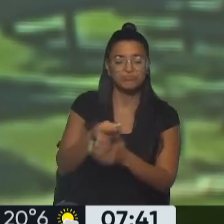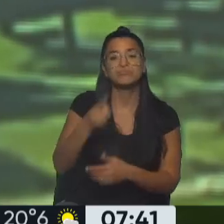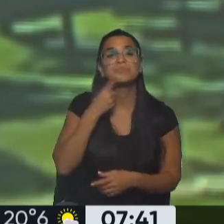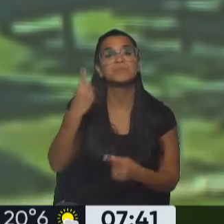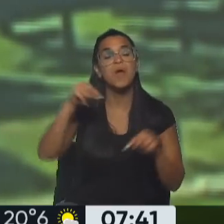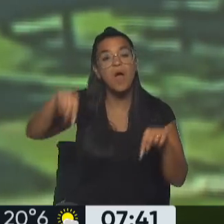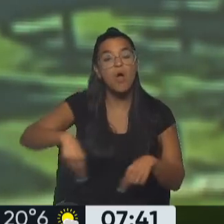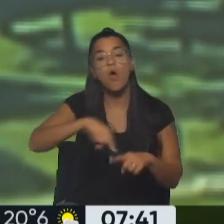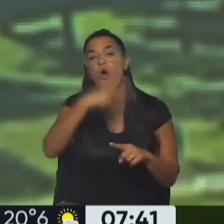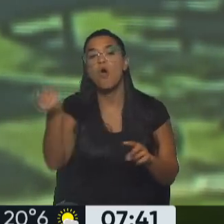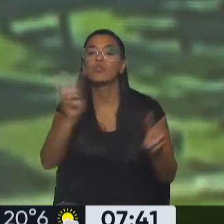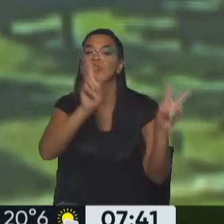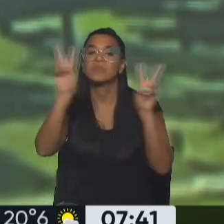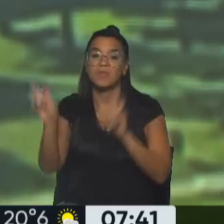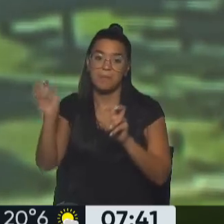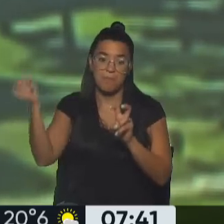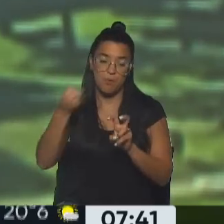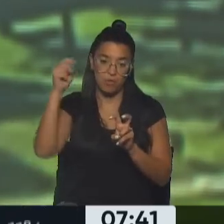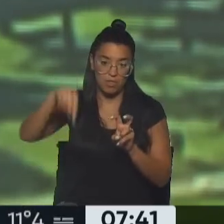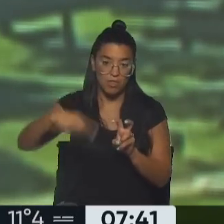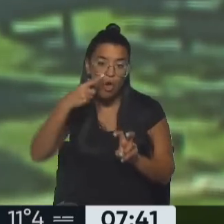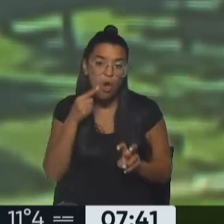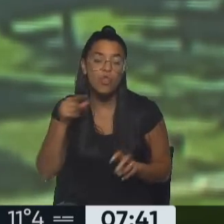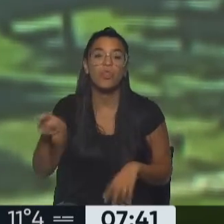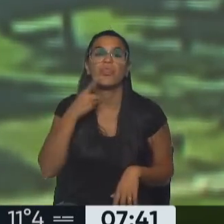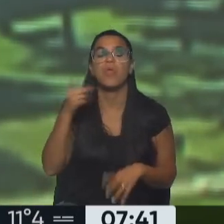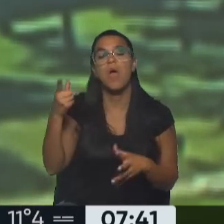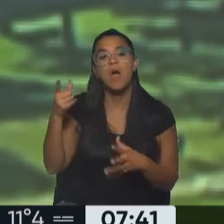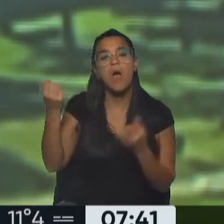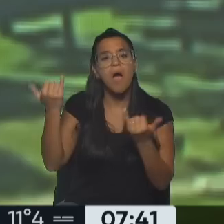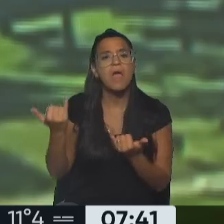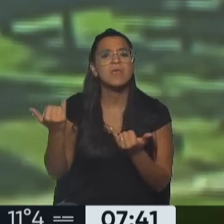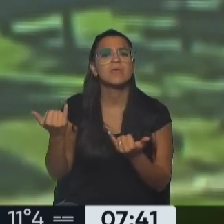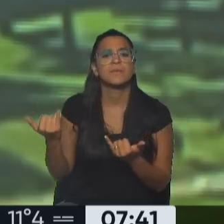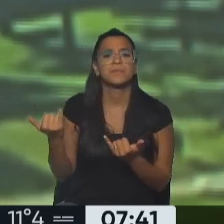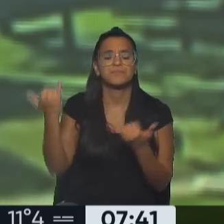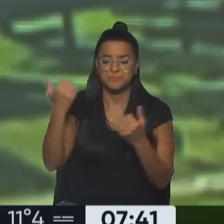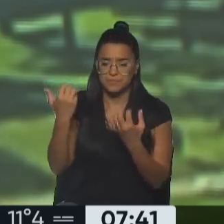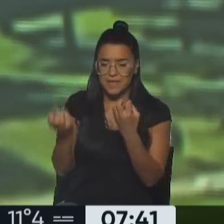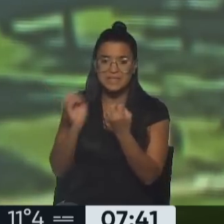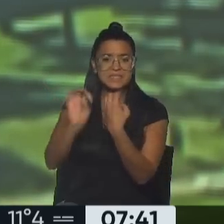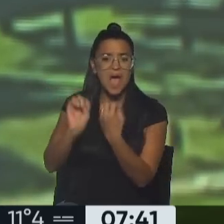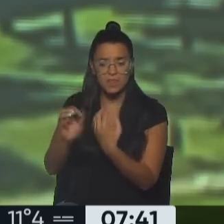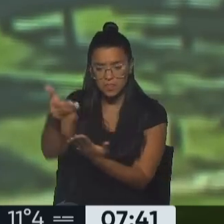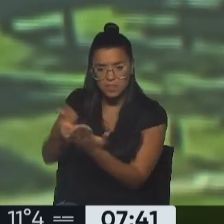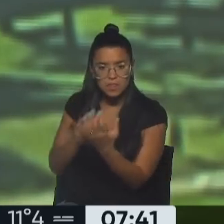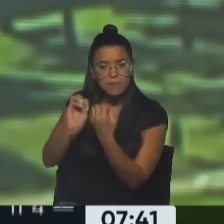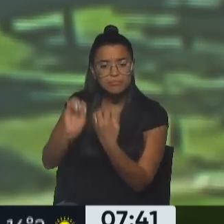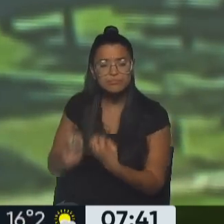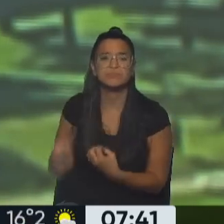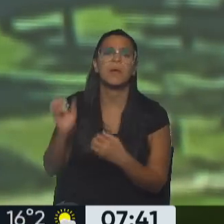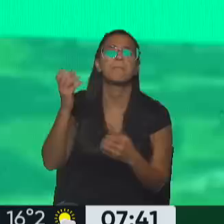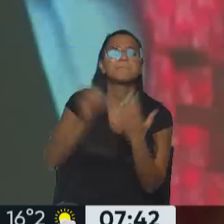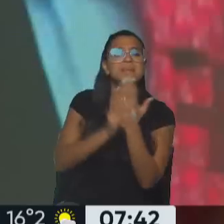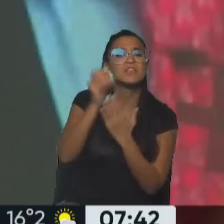Pero nos ocupamos de otro de los temas del día y tiene que ver con la aparición de una serie de chats que involucran al ministro de